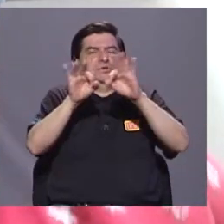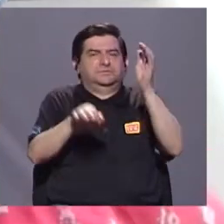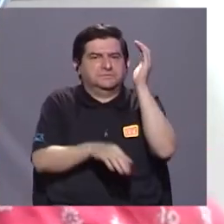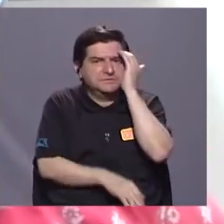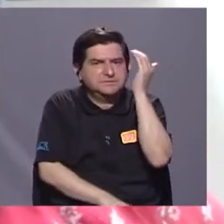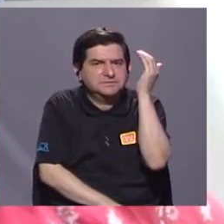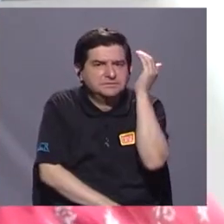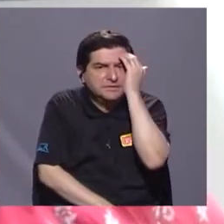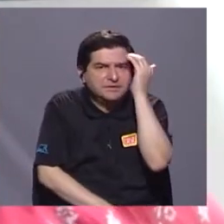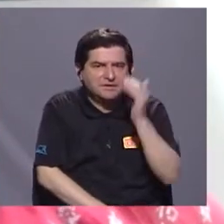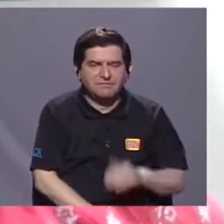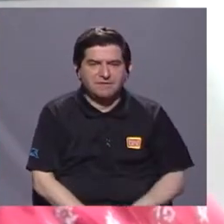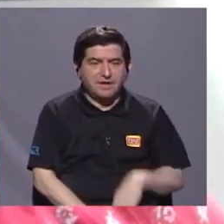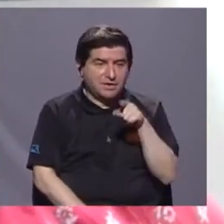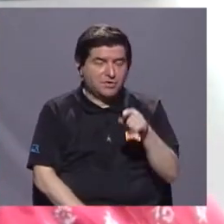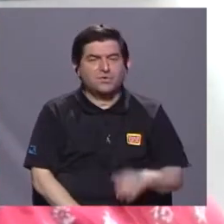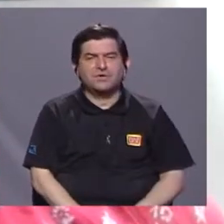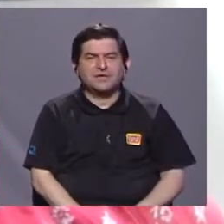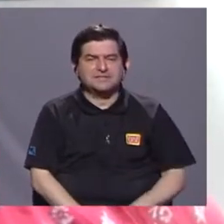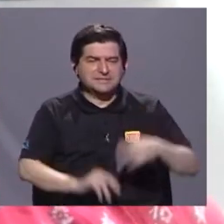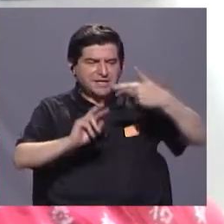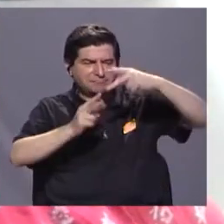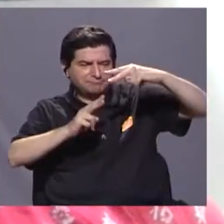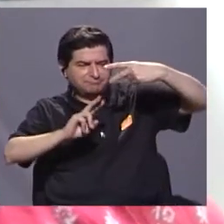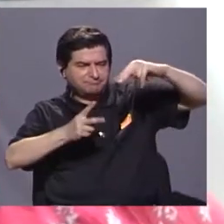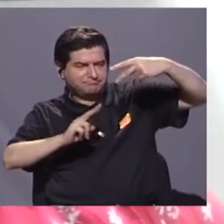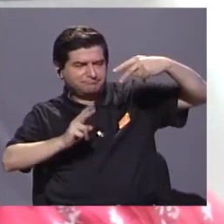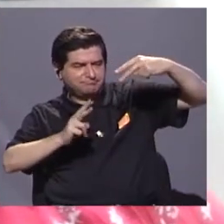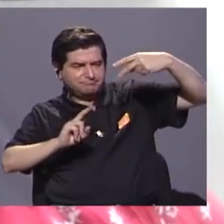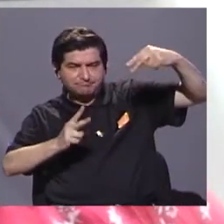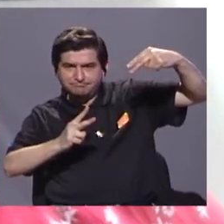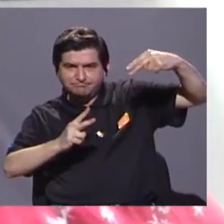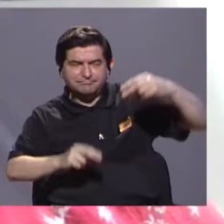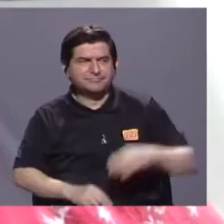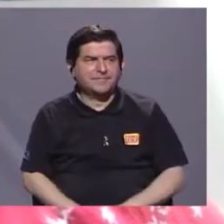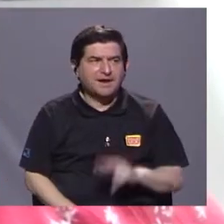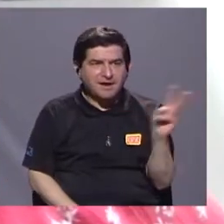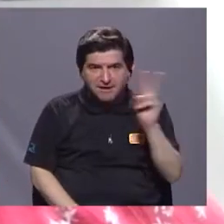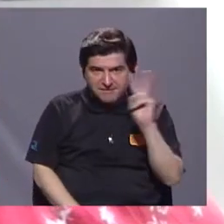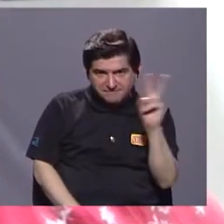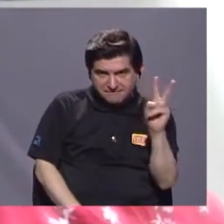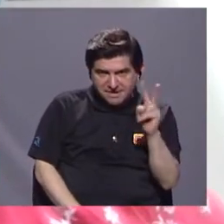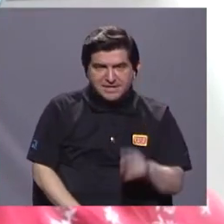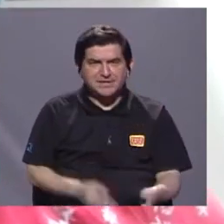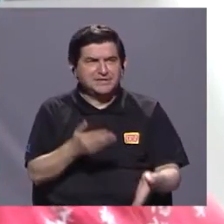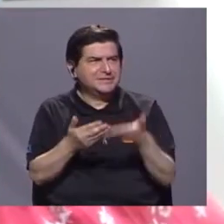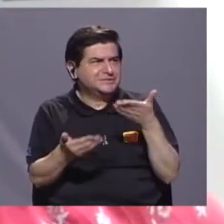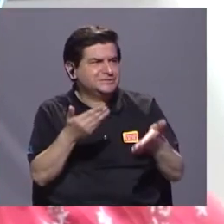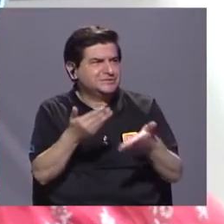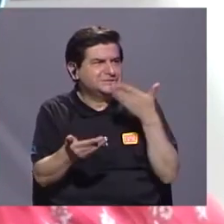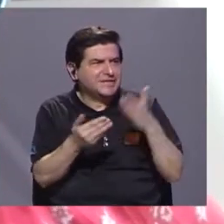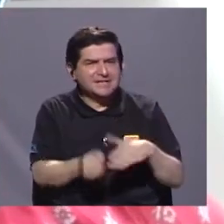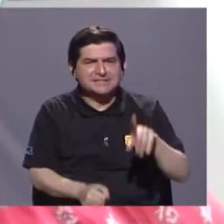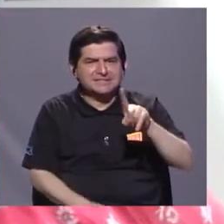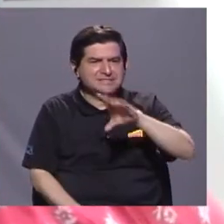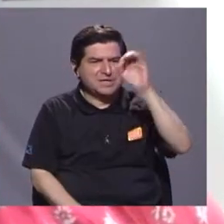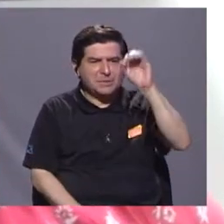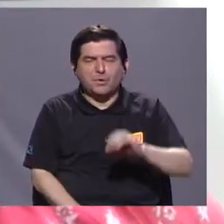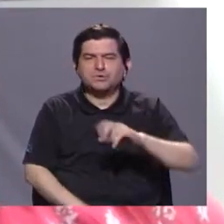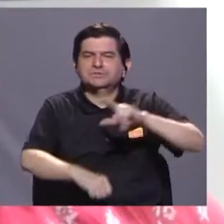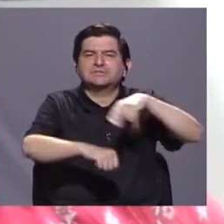que con esta secuencia genética pues el virus prácticamente 100%